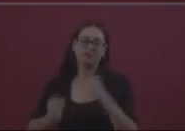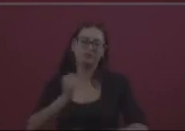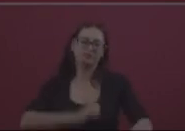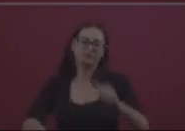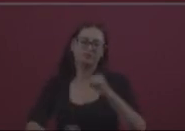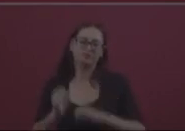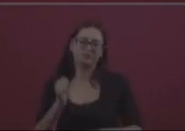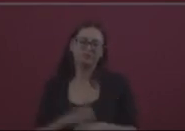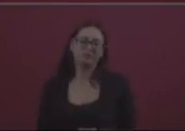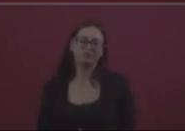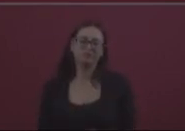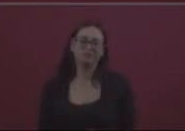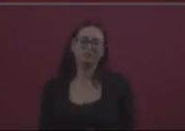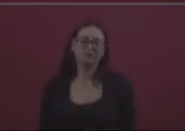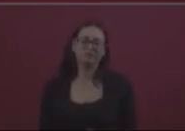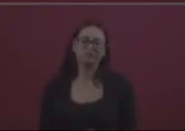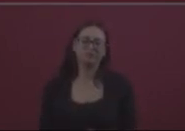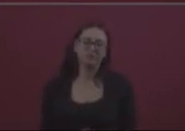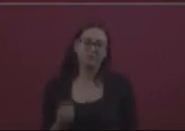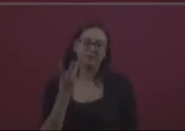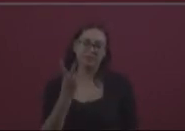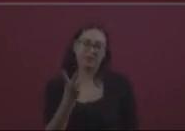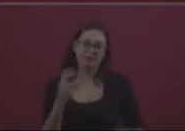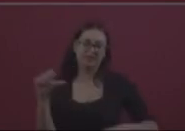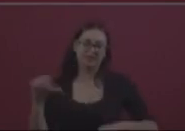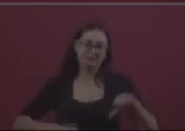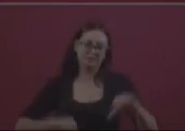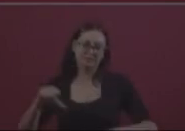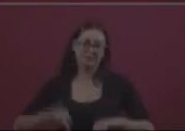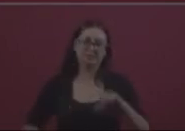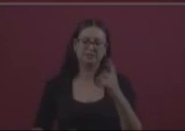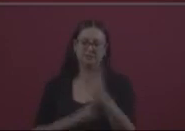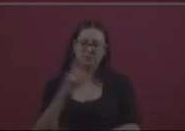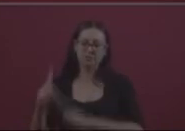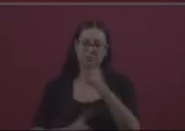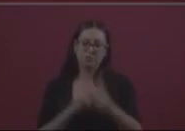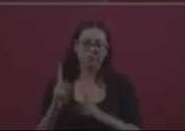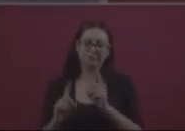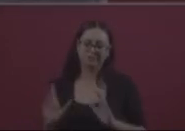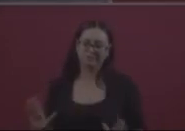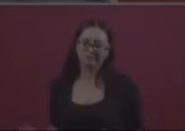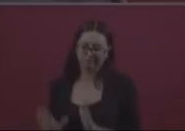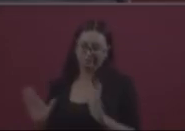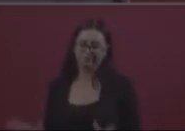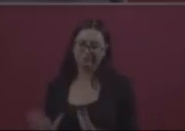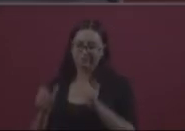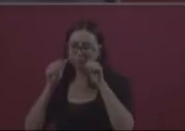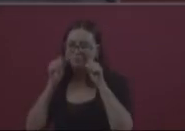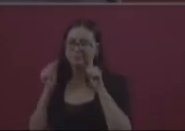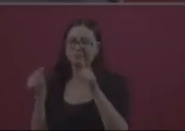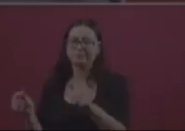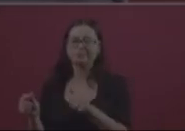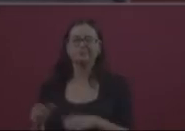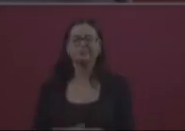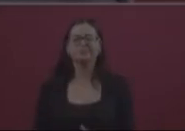son tres actividades que vamos a darle atención especial